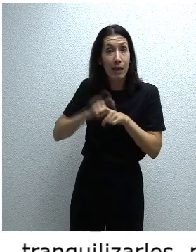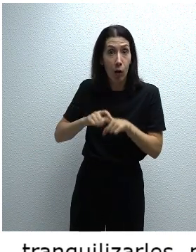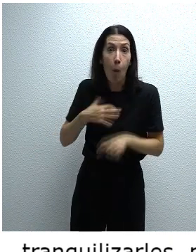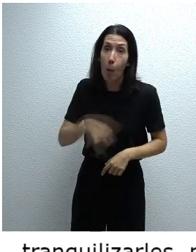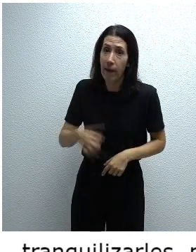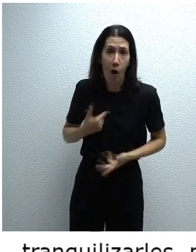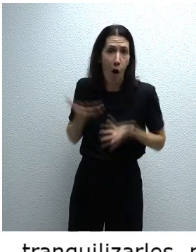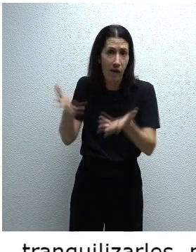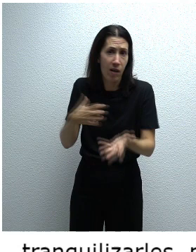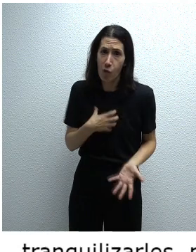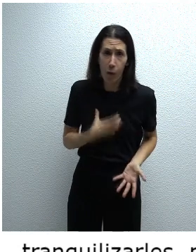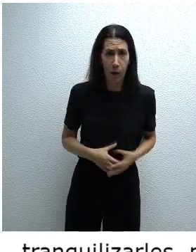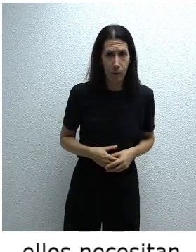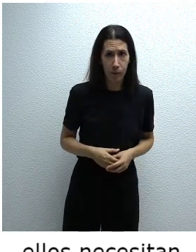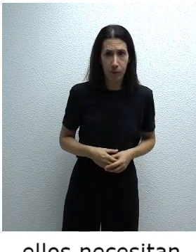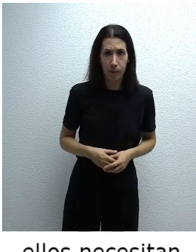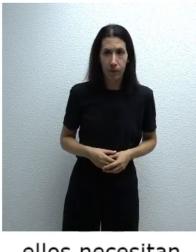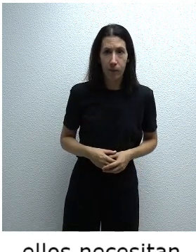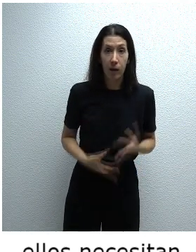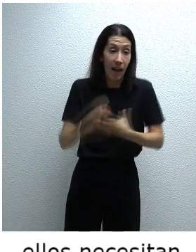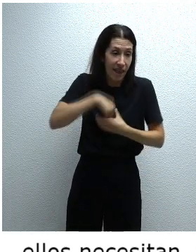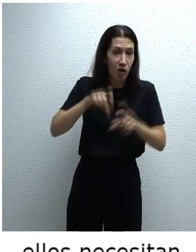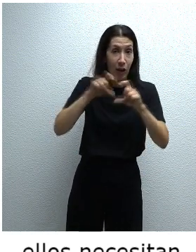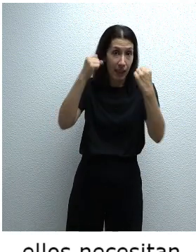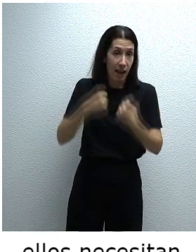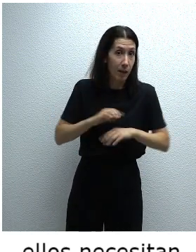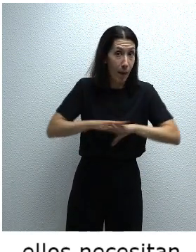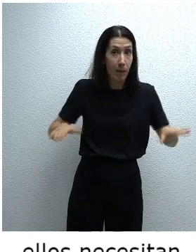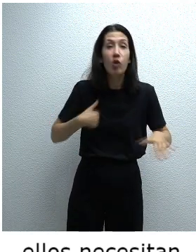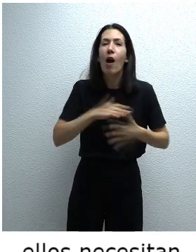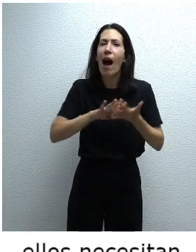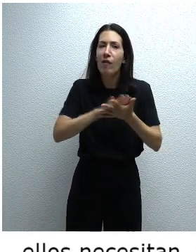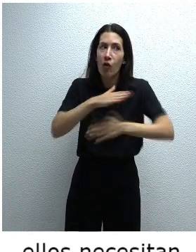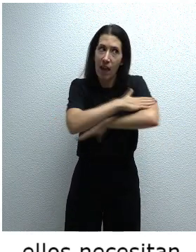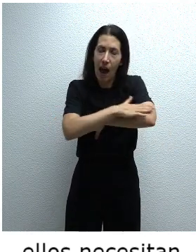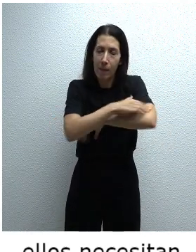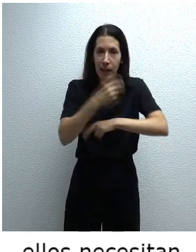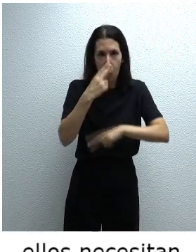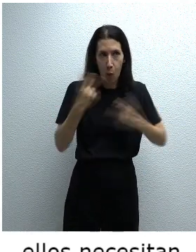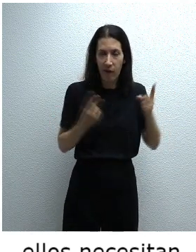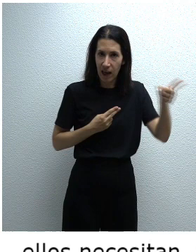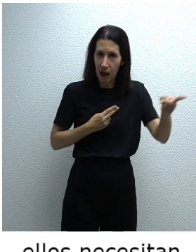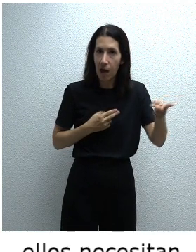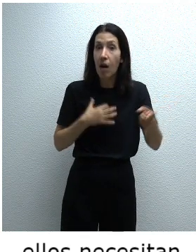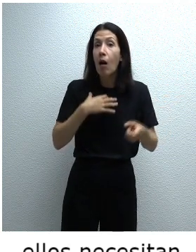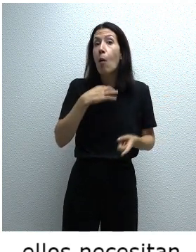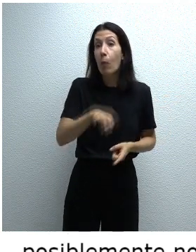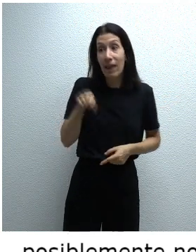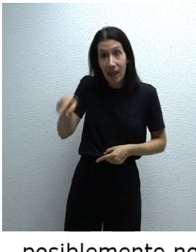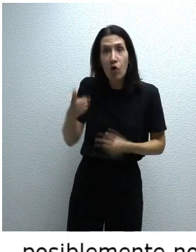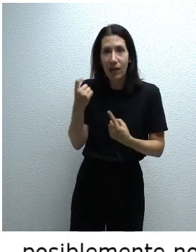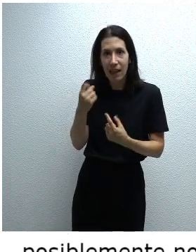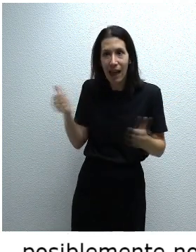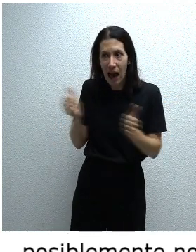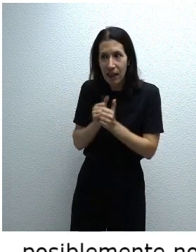podamos ofrecerle eso, más que en nuestras entidades, pero yo digo de cara a la administración, ¿no? Que a lo mejor es la asistencia que necesita esa